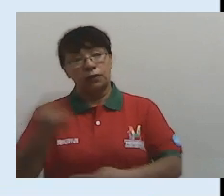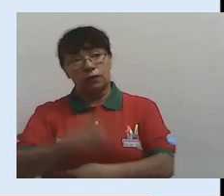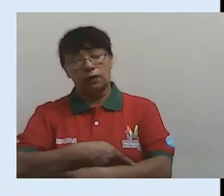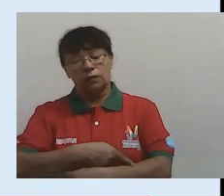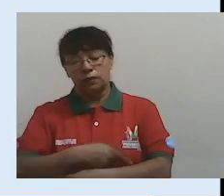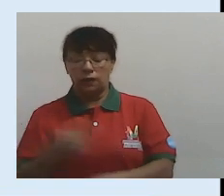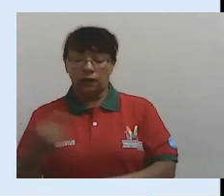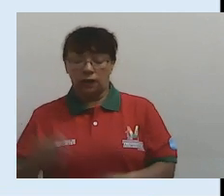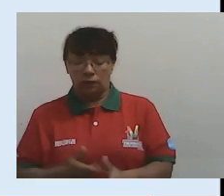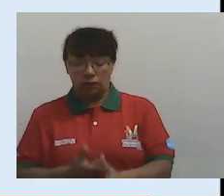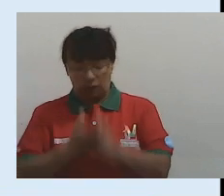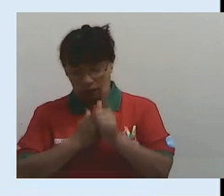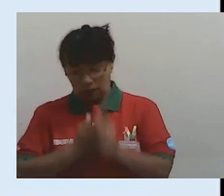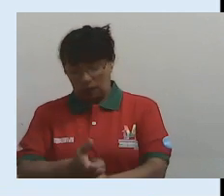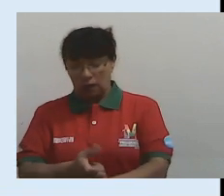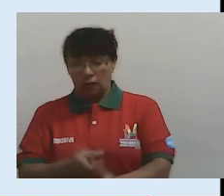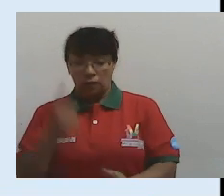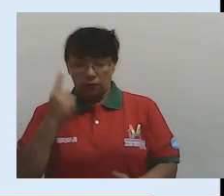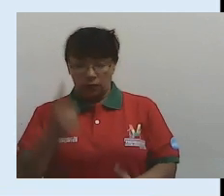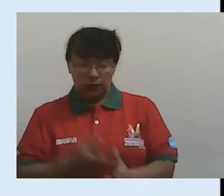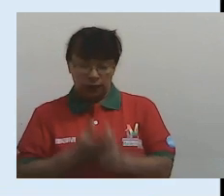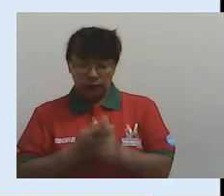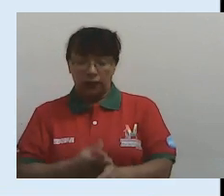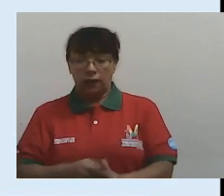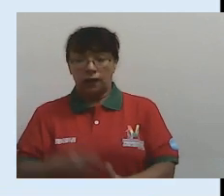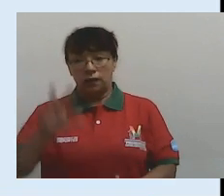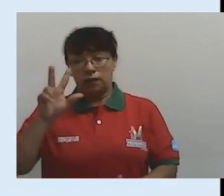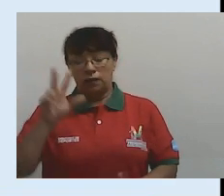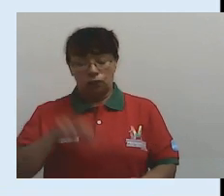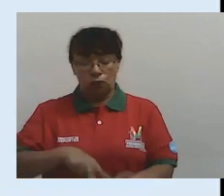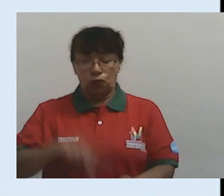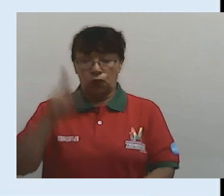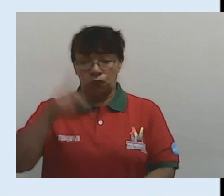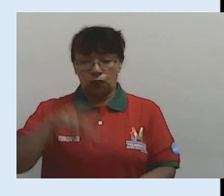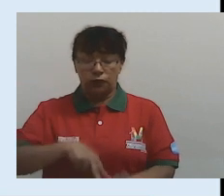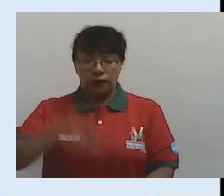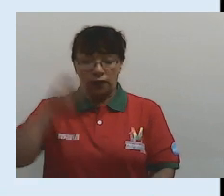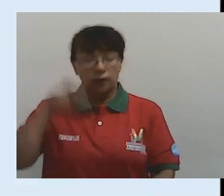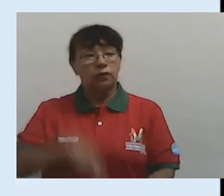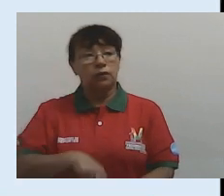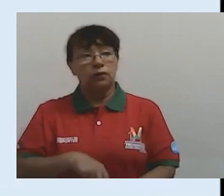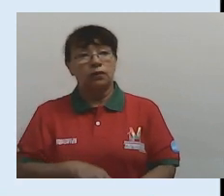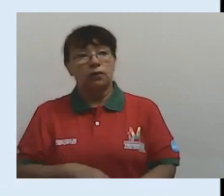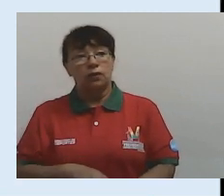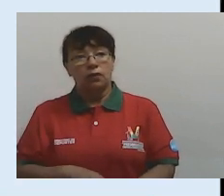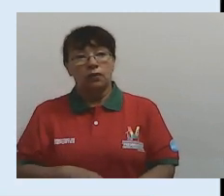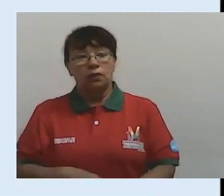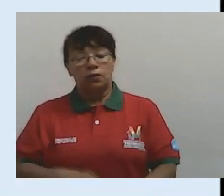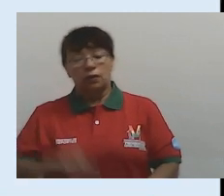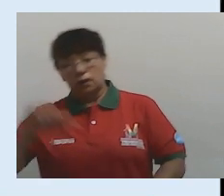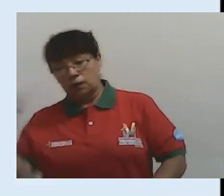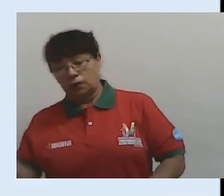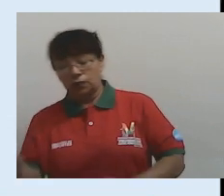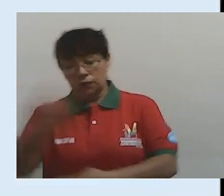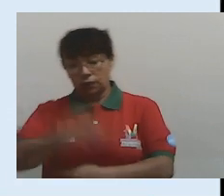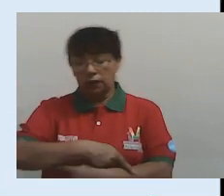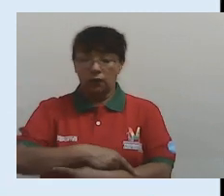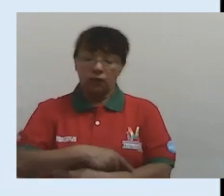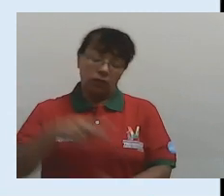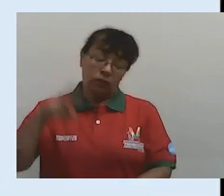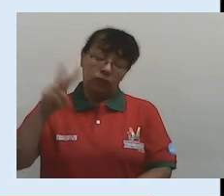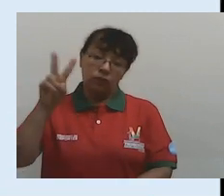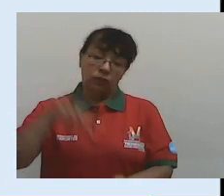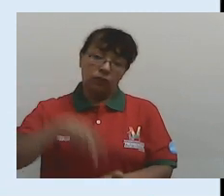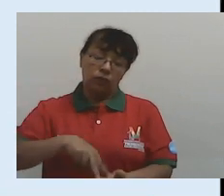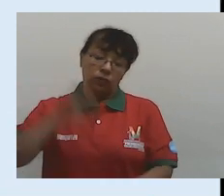salto, 2 lanzamientos. Y al otro día irá una carrera, 2 saltos, 1 lanzamiento